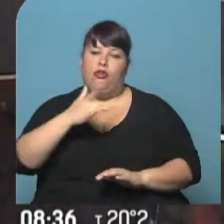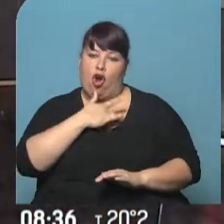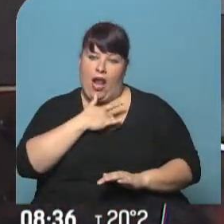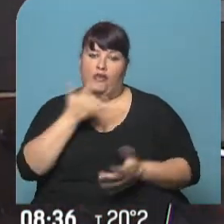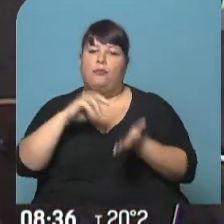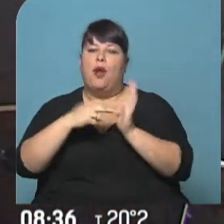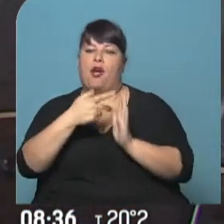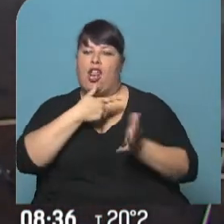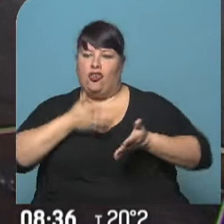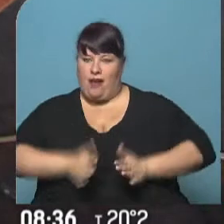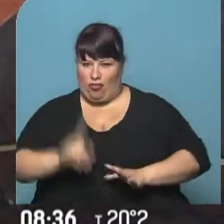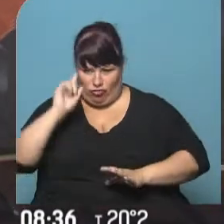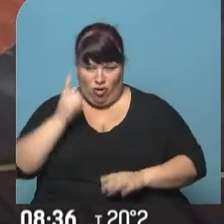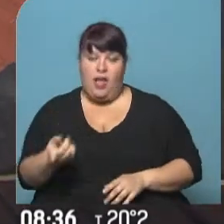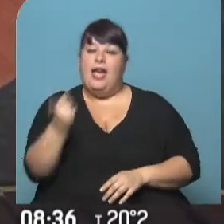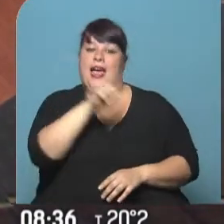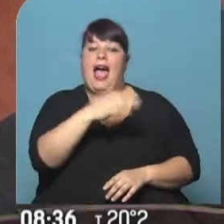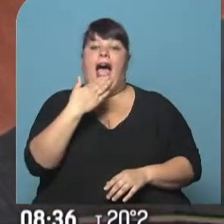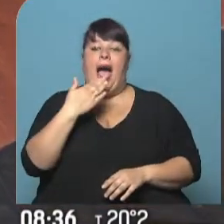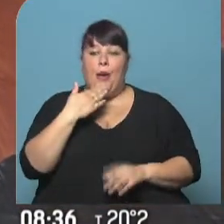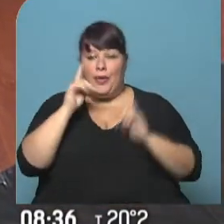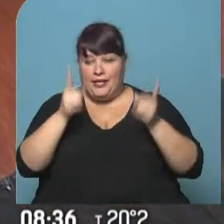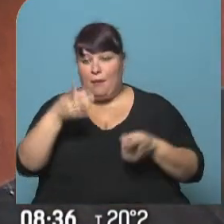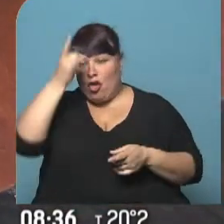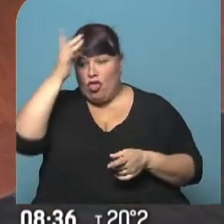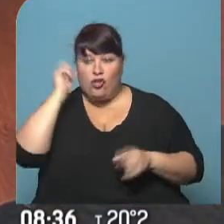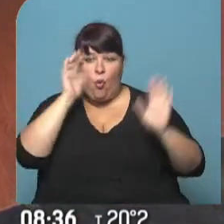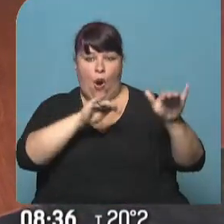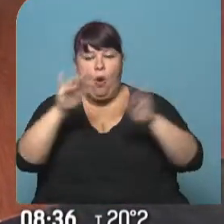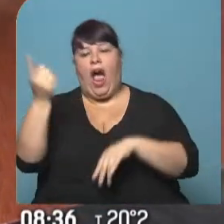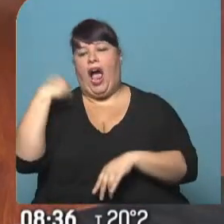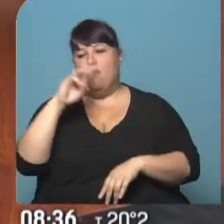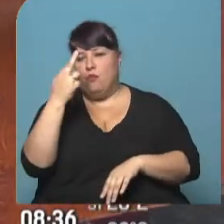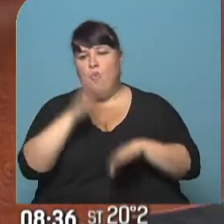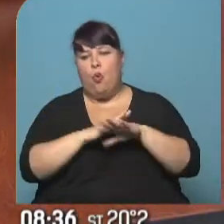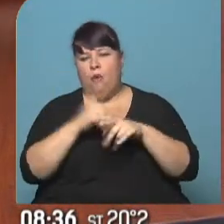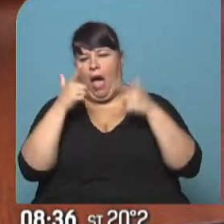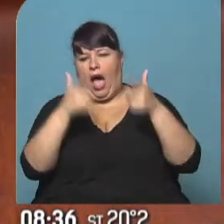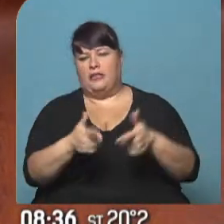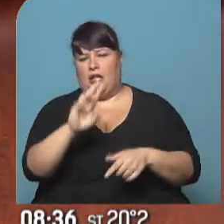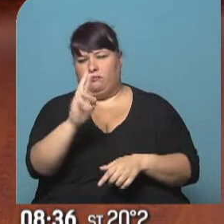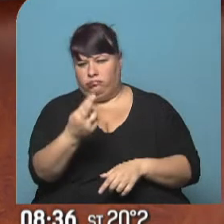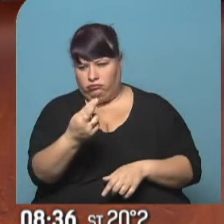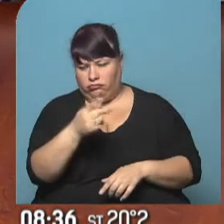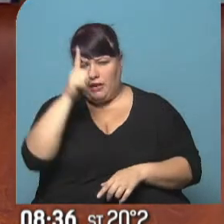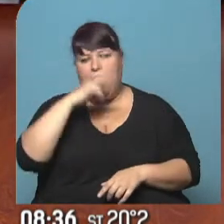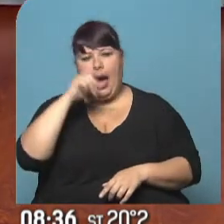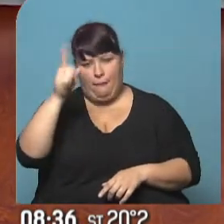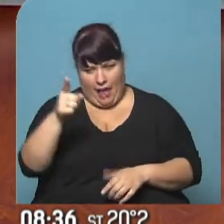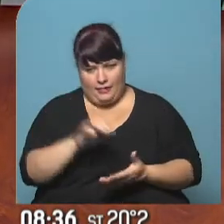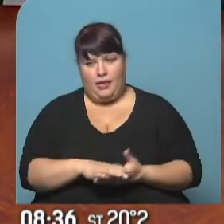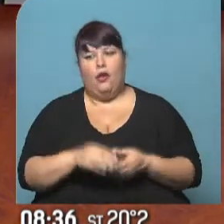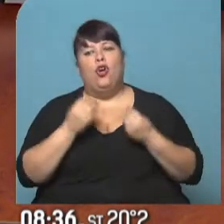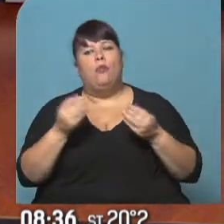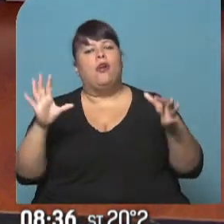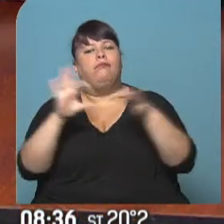una cardiopatía congénita. Y la de Abril, también 12 años, falleció ayer en un tremendo hecho en La Plata. ¿Por qué